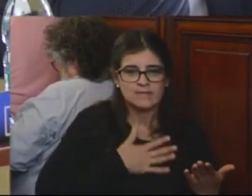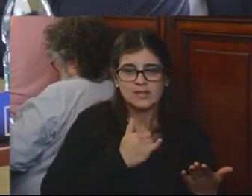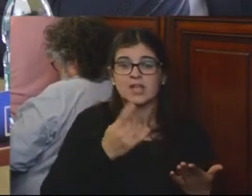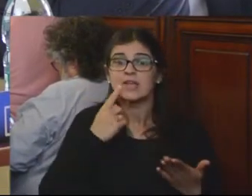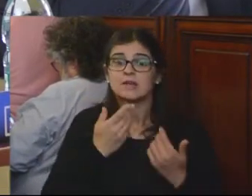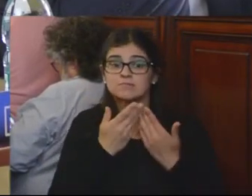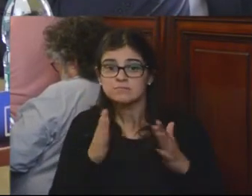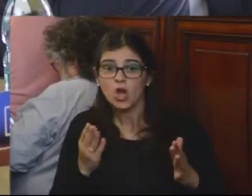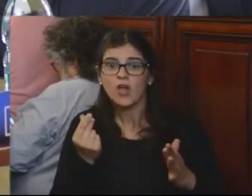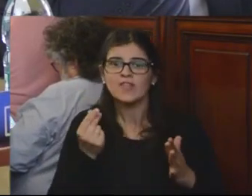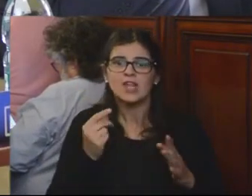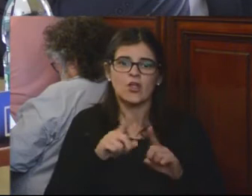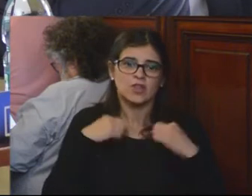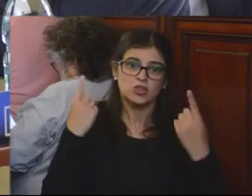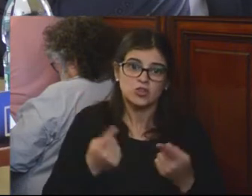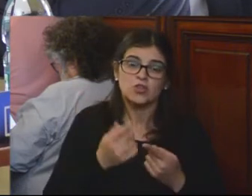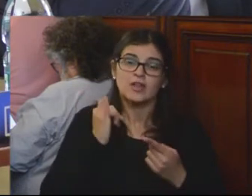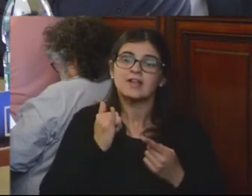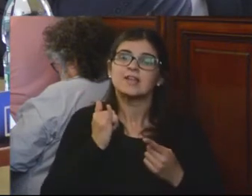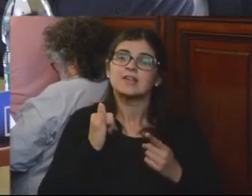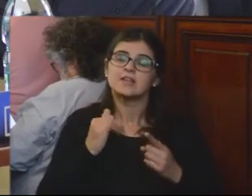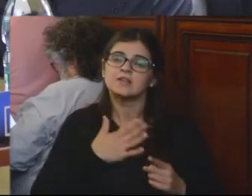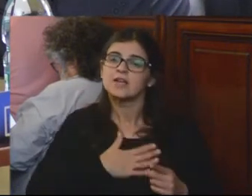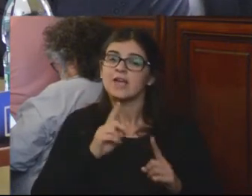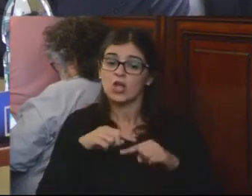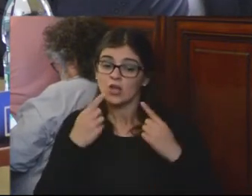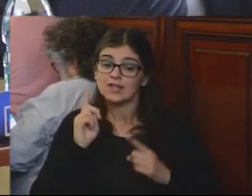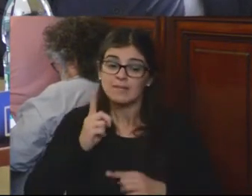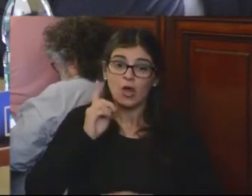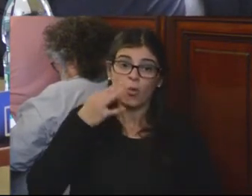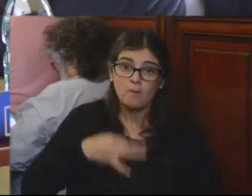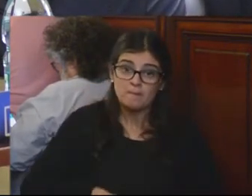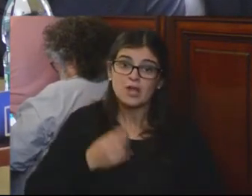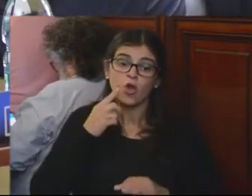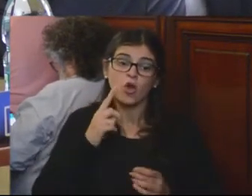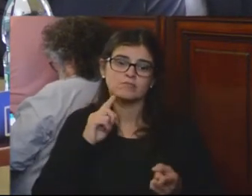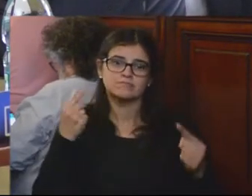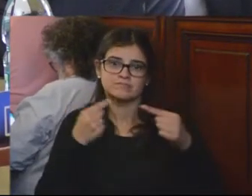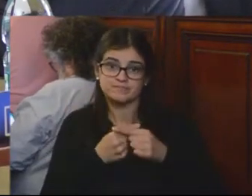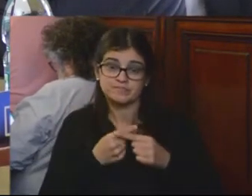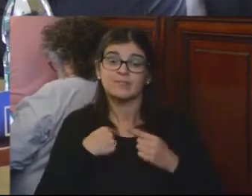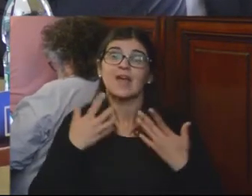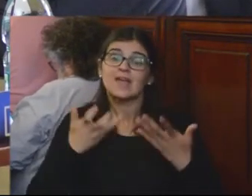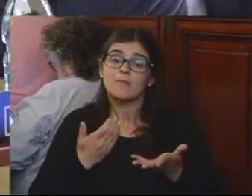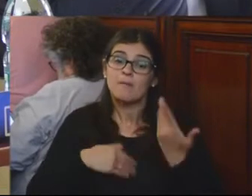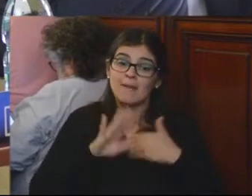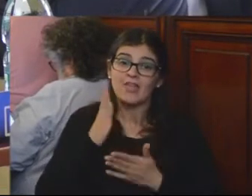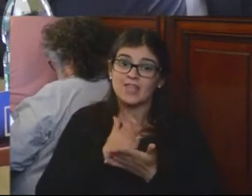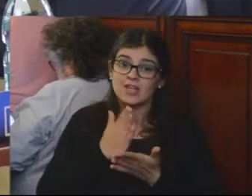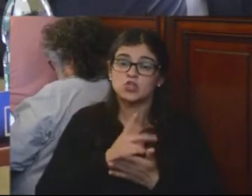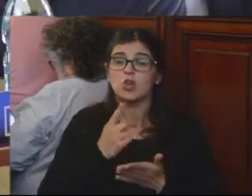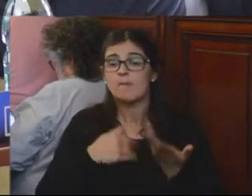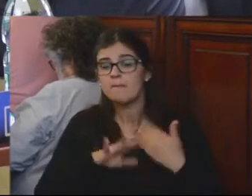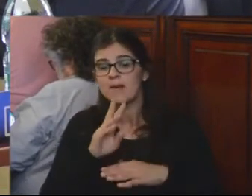público y ante la pasividad de complicidad absoluta de quienes debían cumplir funciones de contralor queremos más derechos y no más